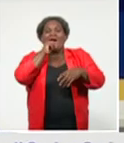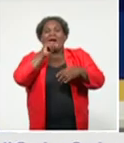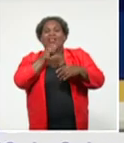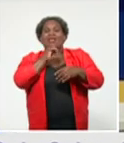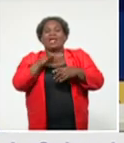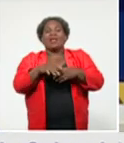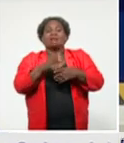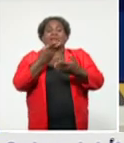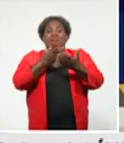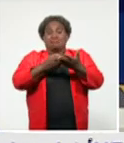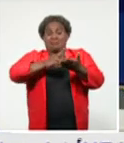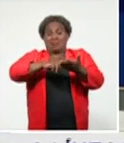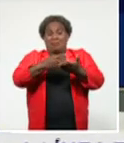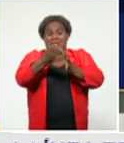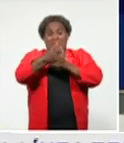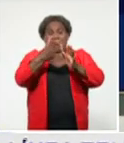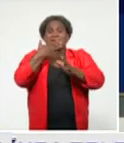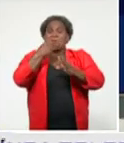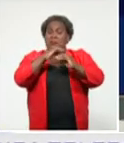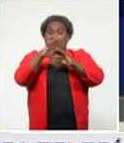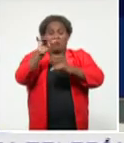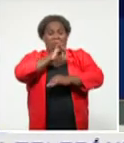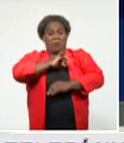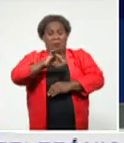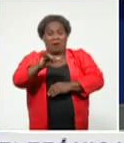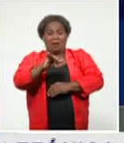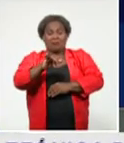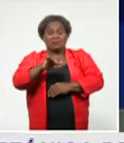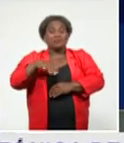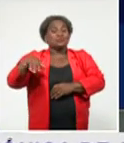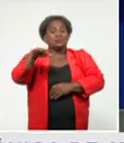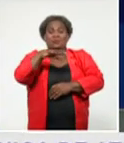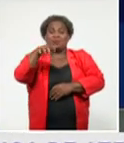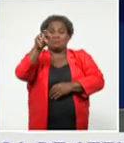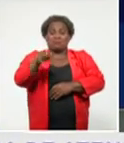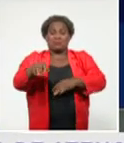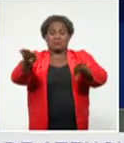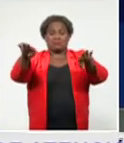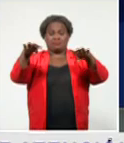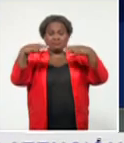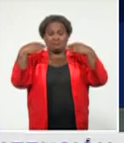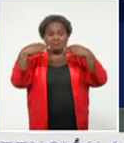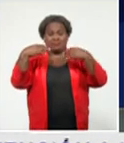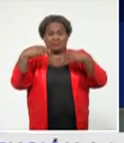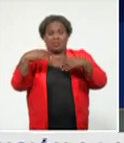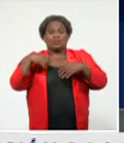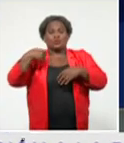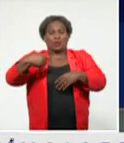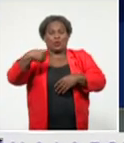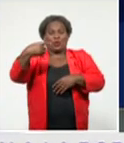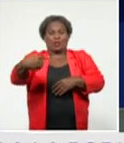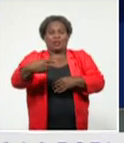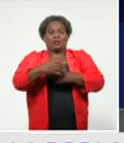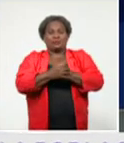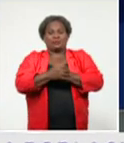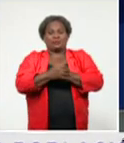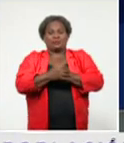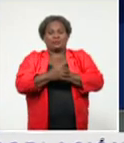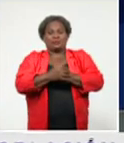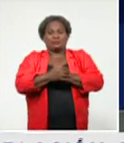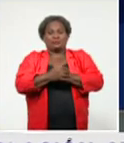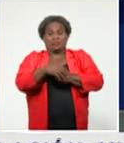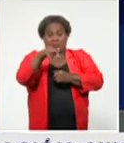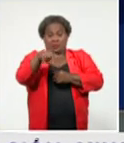intérprete de lengua de señas, y a todas las personas que siguen nuestra información todos los días. Bueno, en el día de